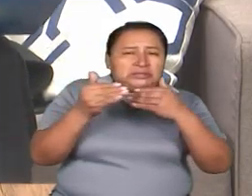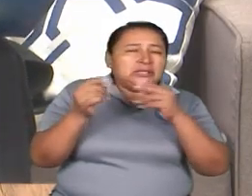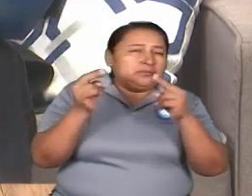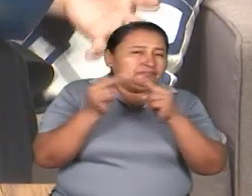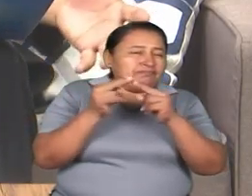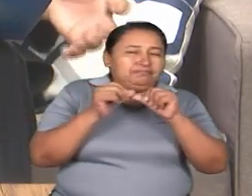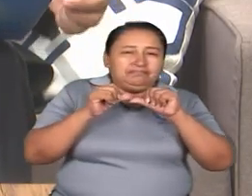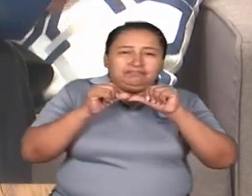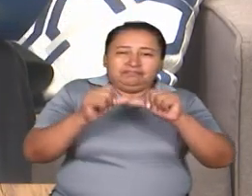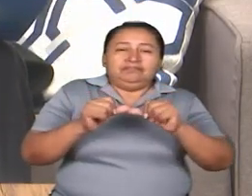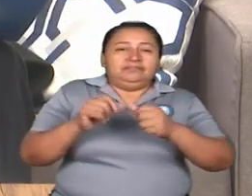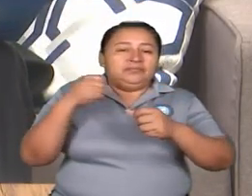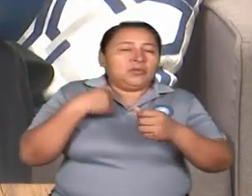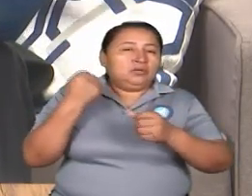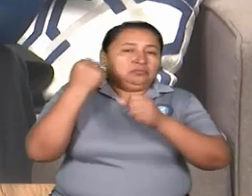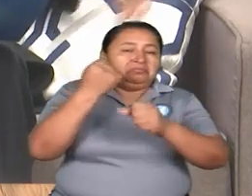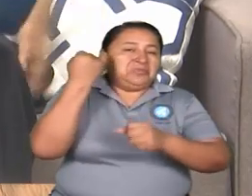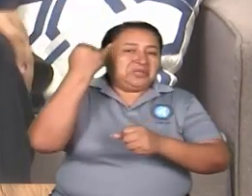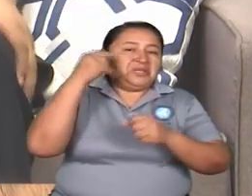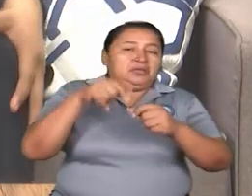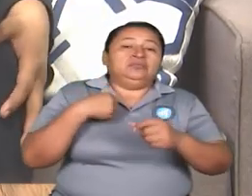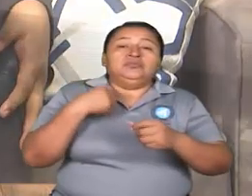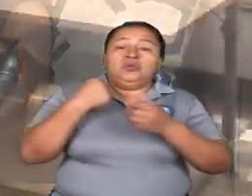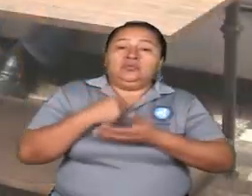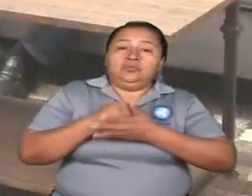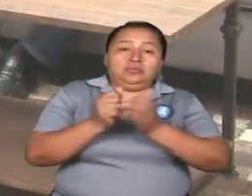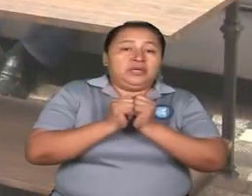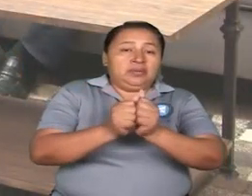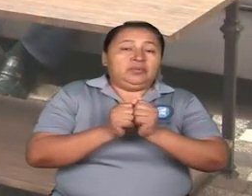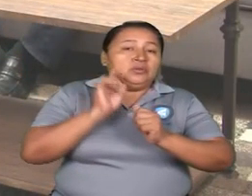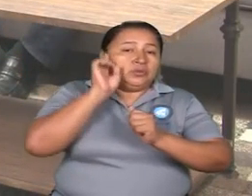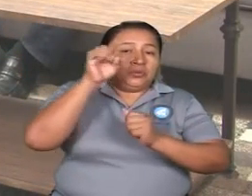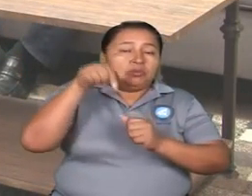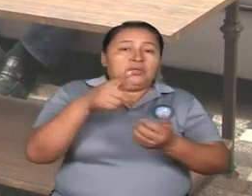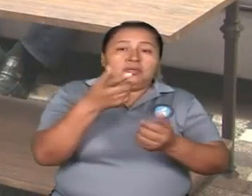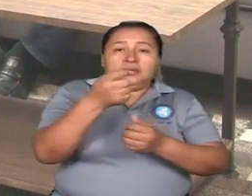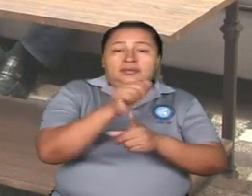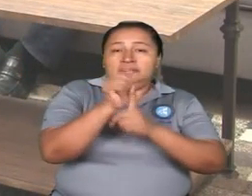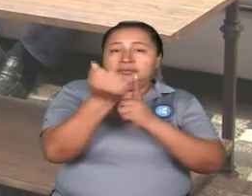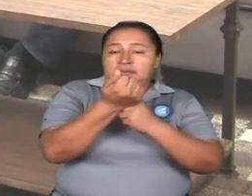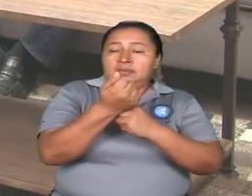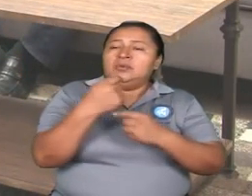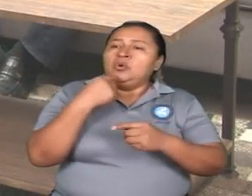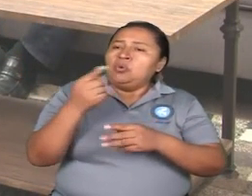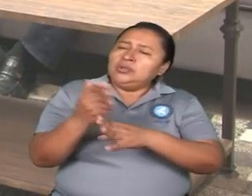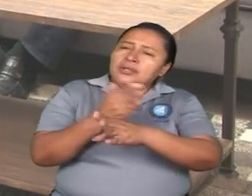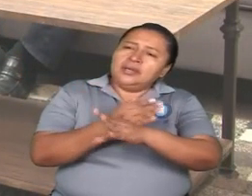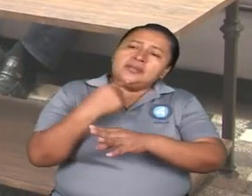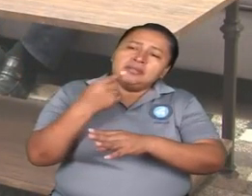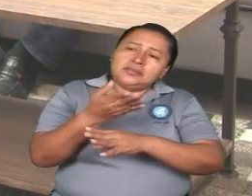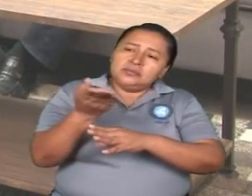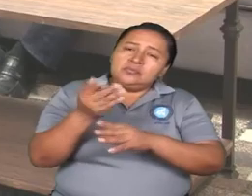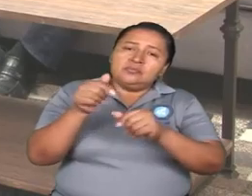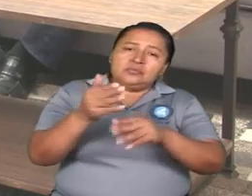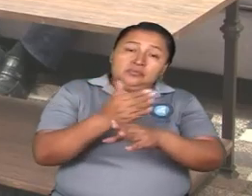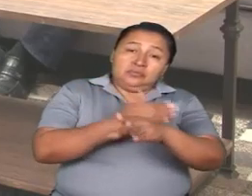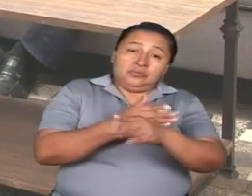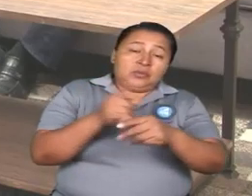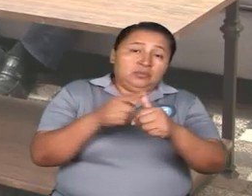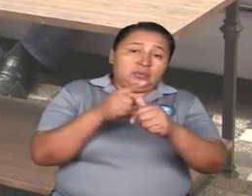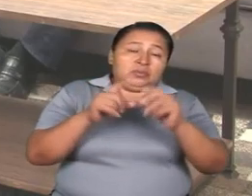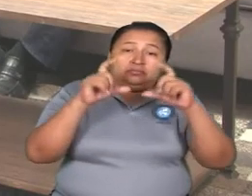de consolidación, desarrollo y acompañamiento del canal parlamentario. Usted lo planteaba antes de irnos a la pausa en el primer